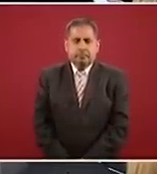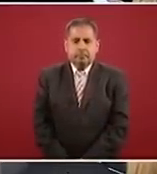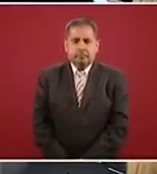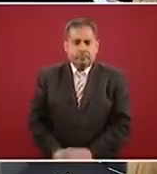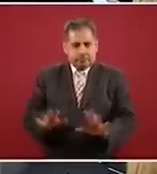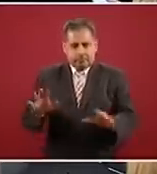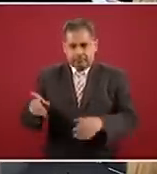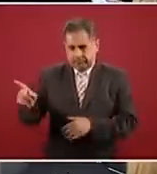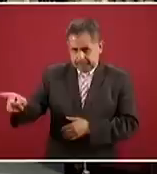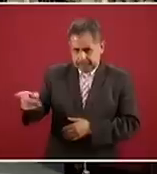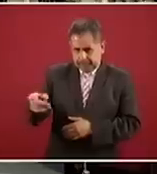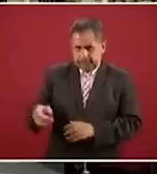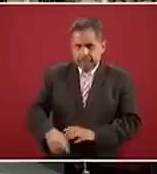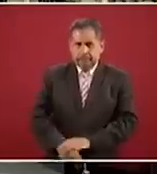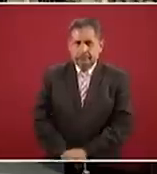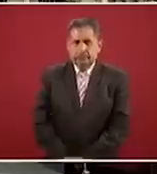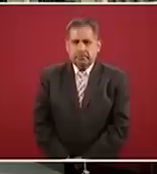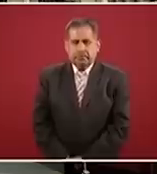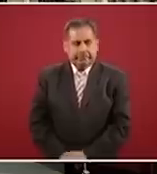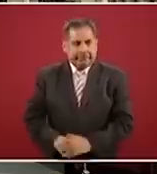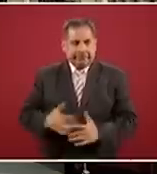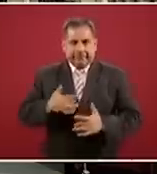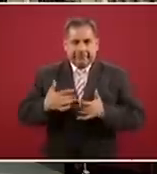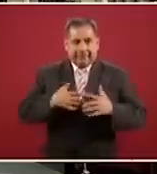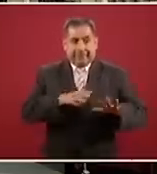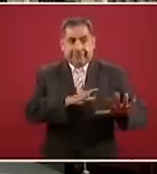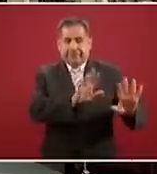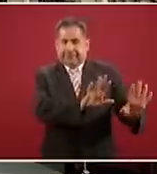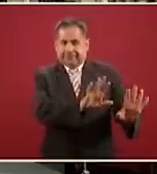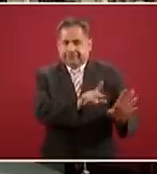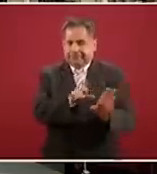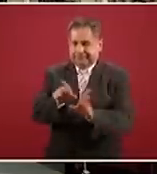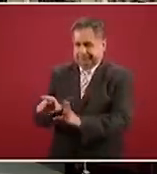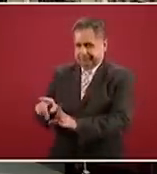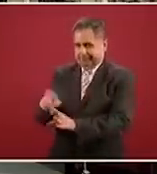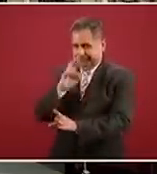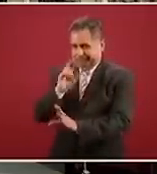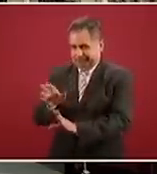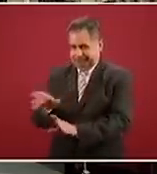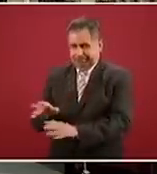Vamos a este lado. Ya se calentó mucho, boca.